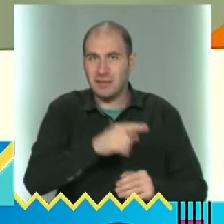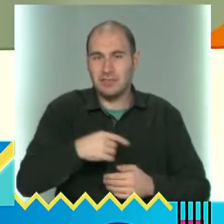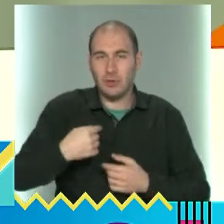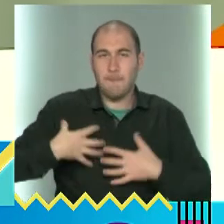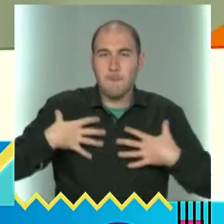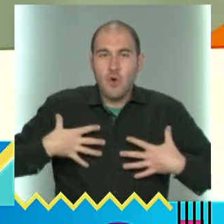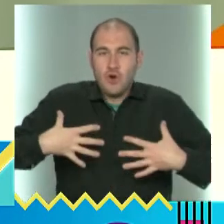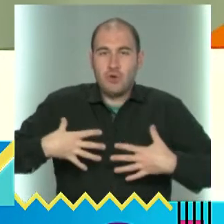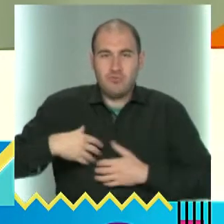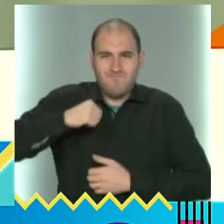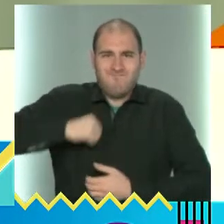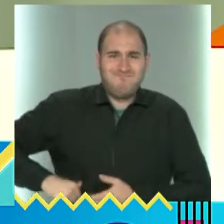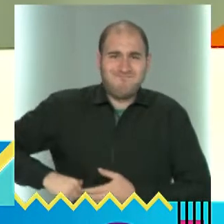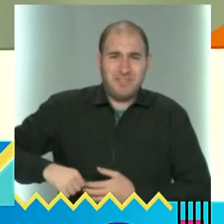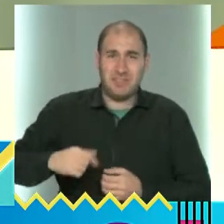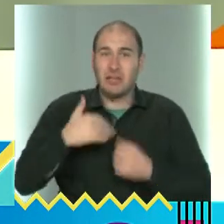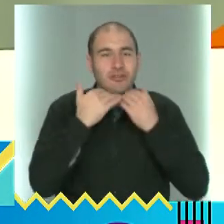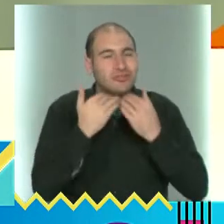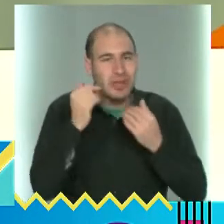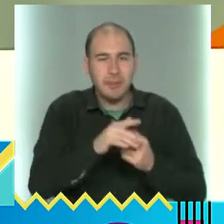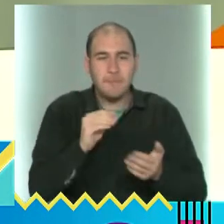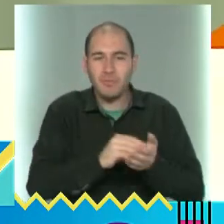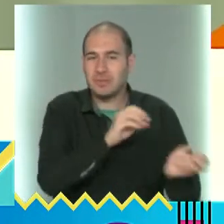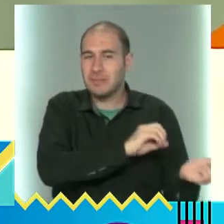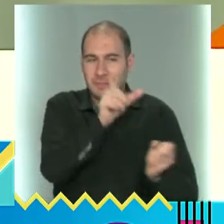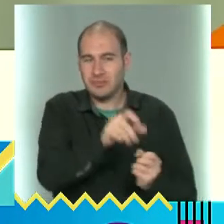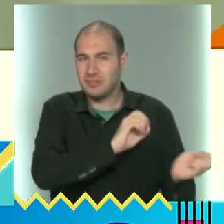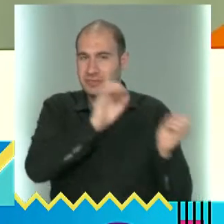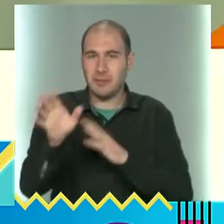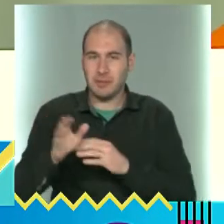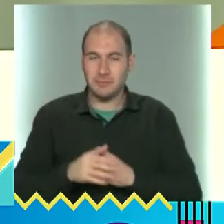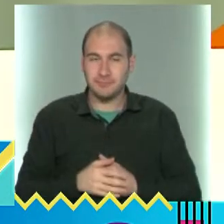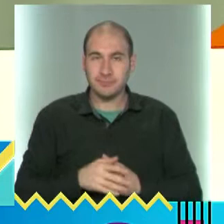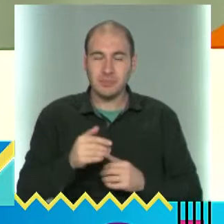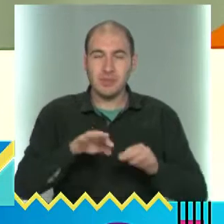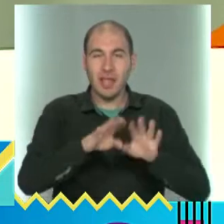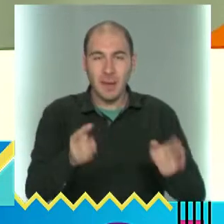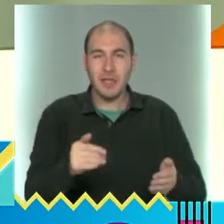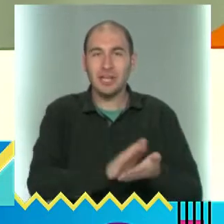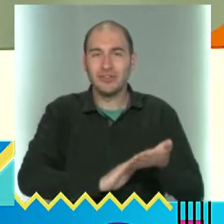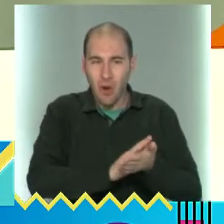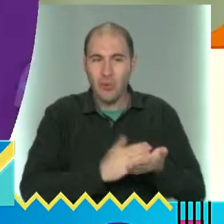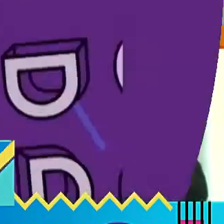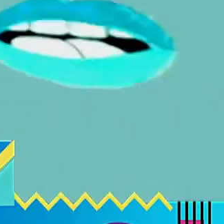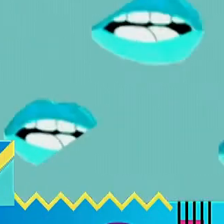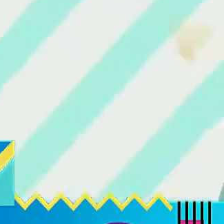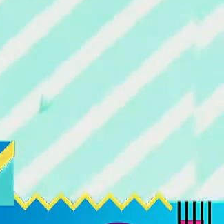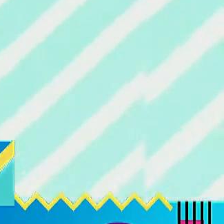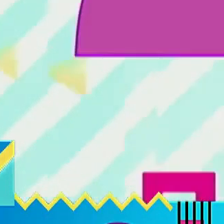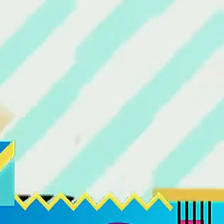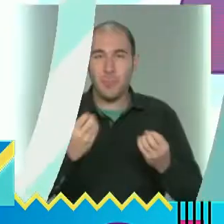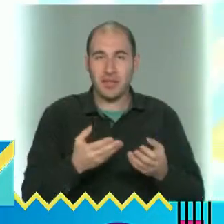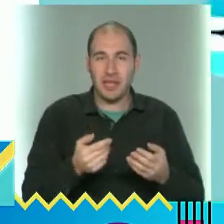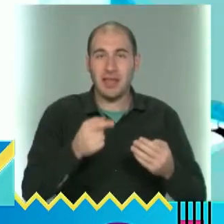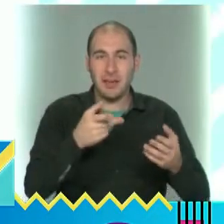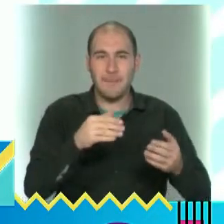un pulmón, y no somos conscientes al 100% de eso al momento de trasladar a la persona. Entonces Camilla Inteligente viene a solucionar ese problema, porque